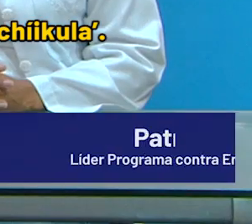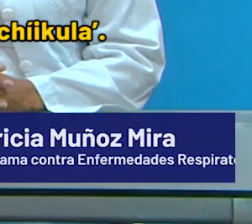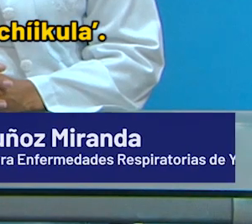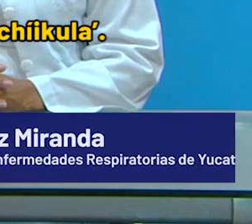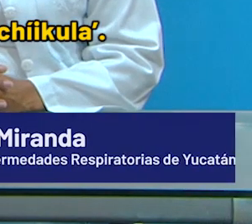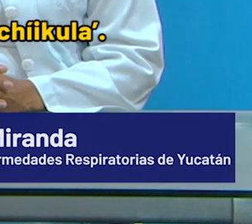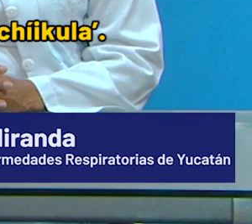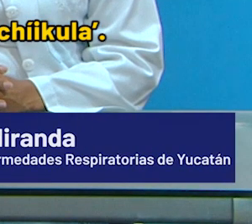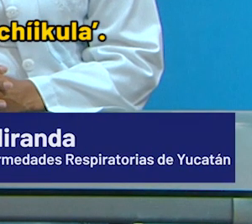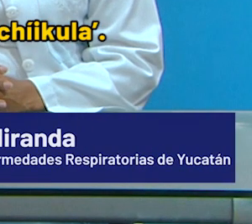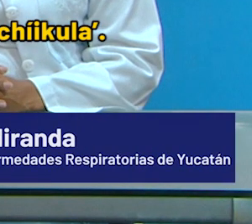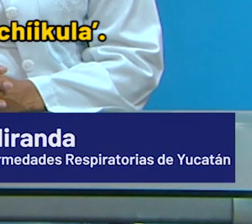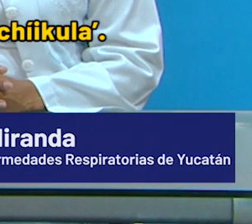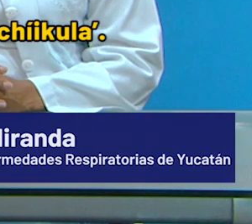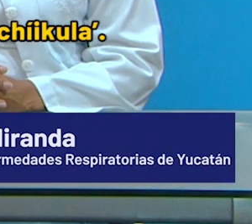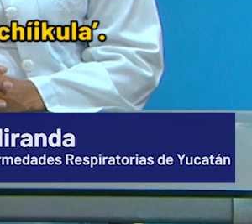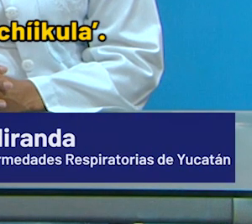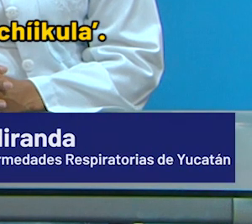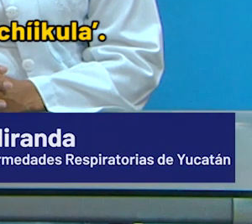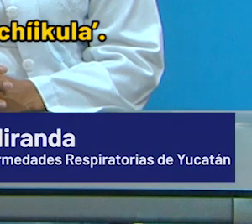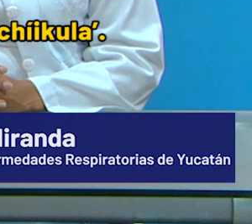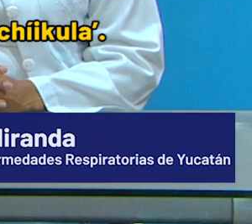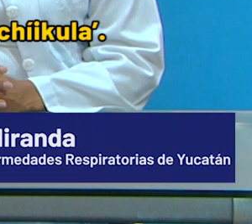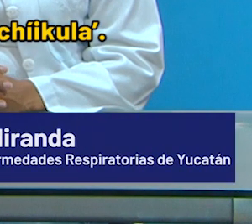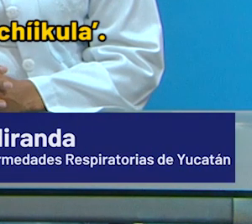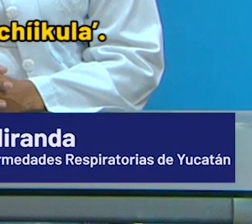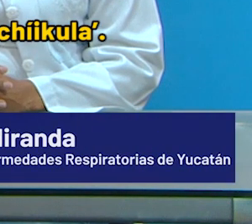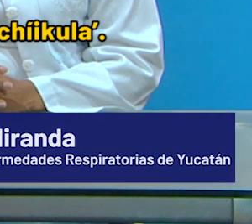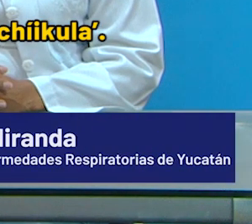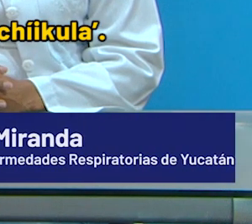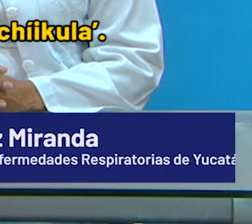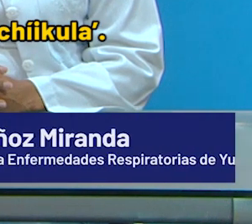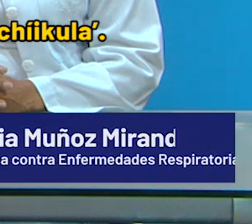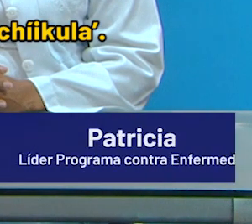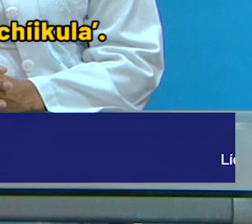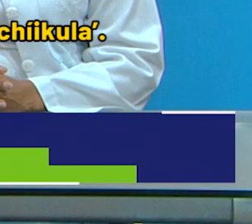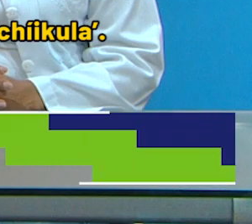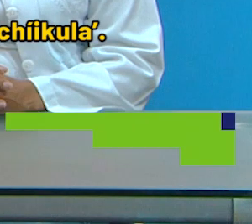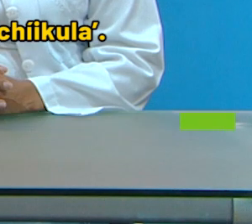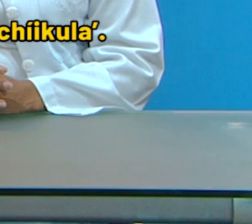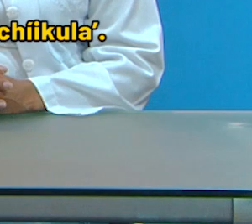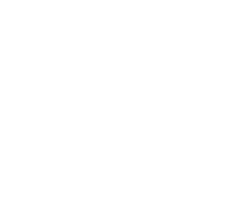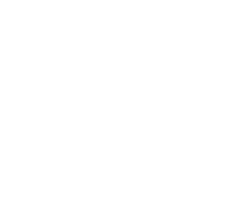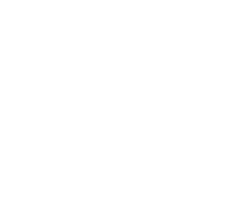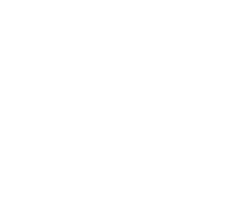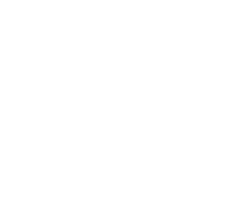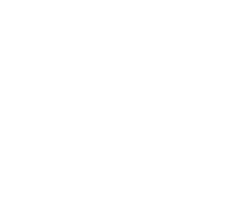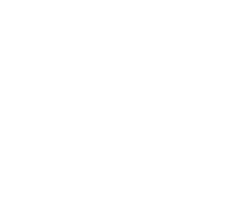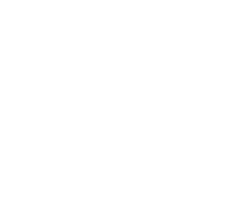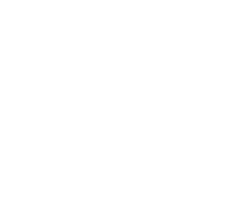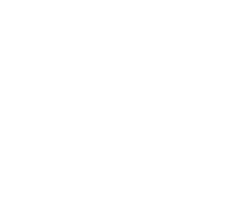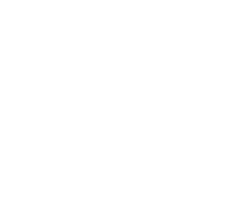de hoy doctores gracias estaremos actualizando la información todos los días por este mismo medio muchas gracias